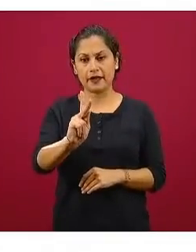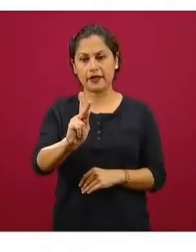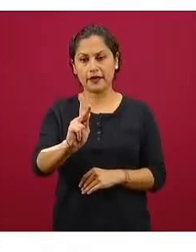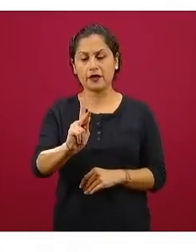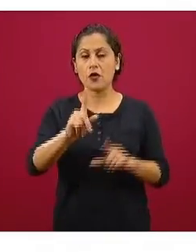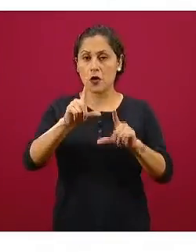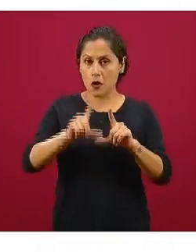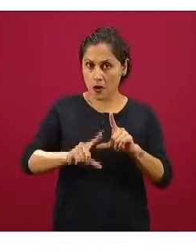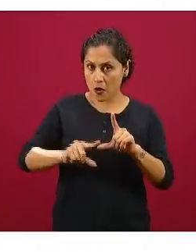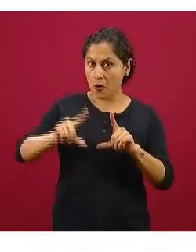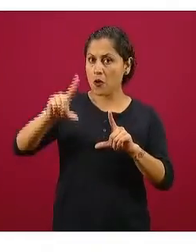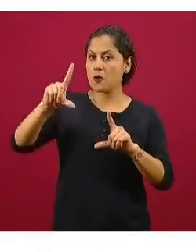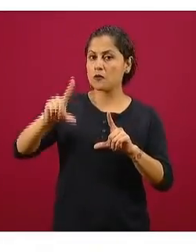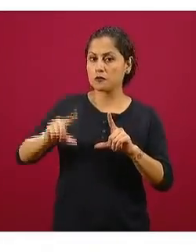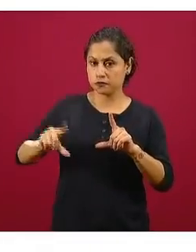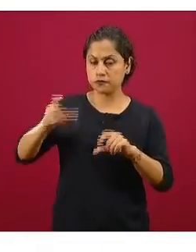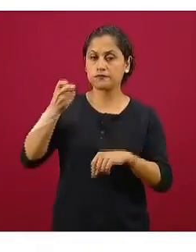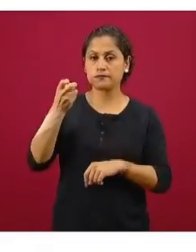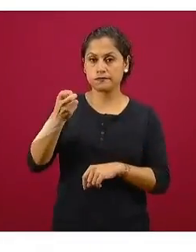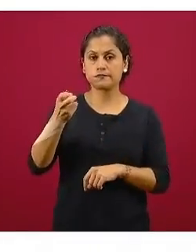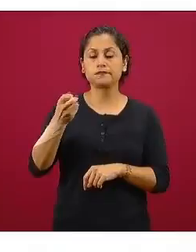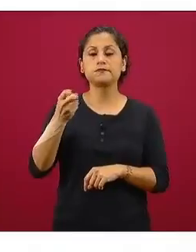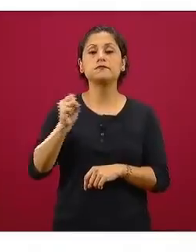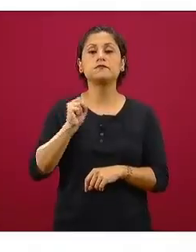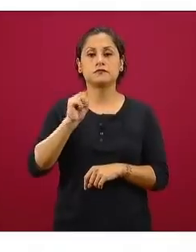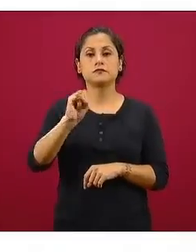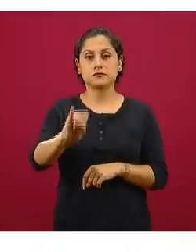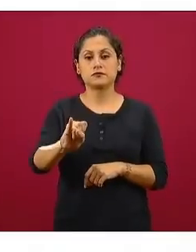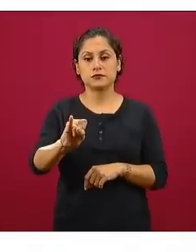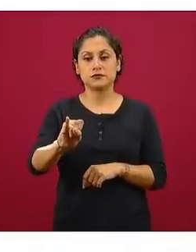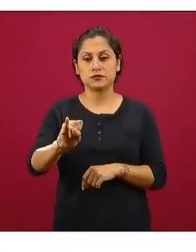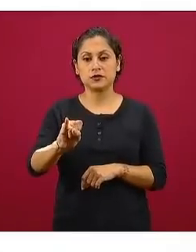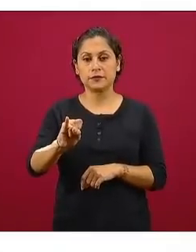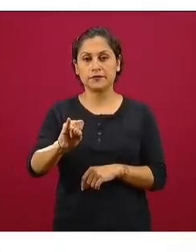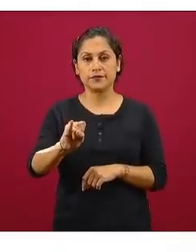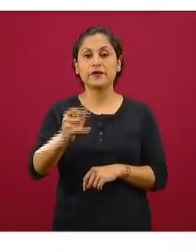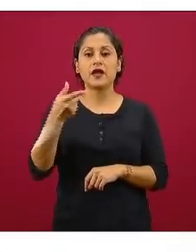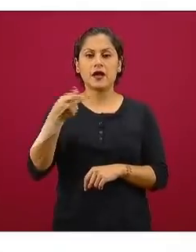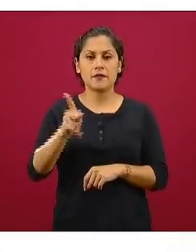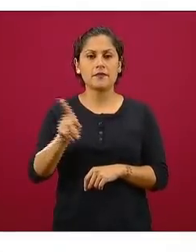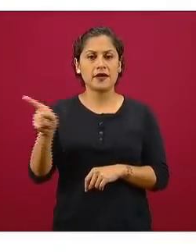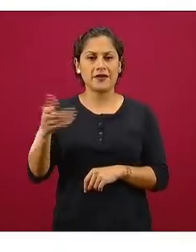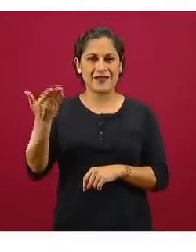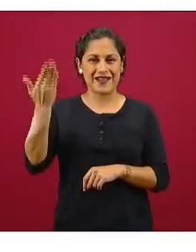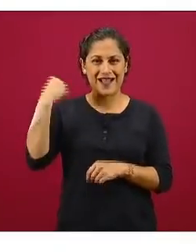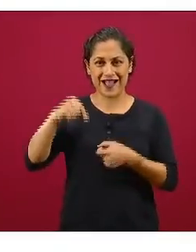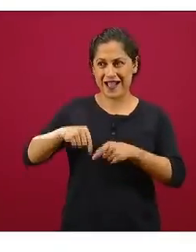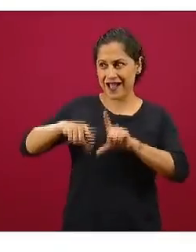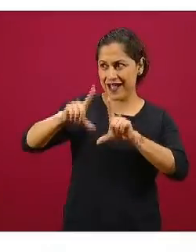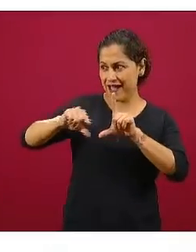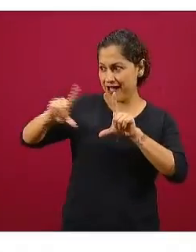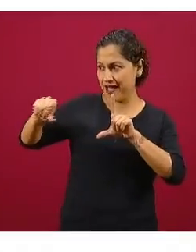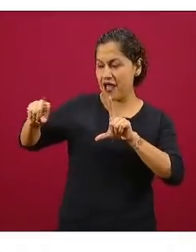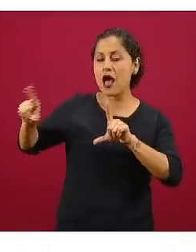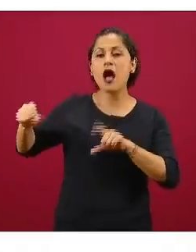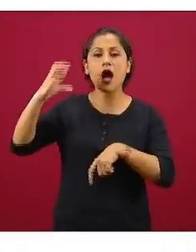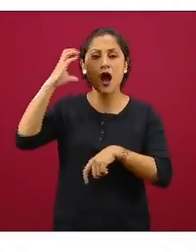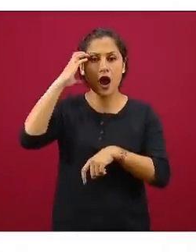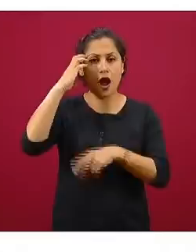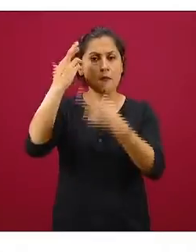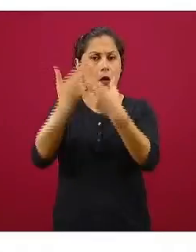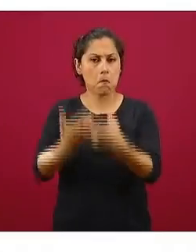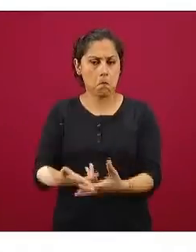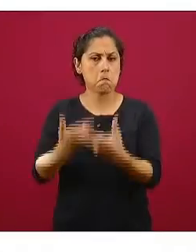de ocupación hospitalaria, afortunadamente lejos del punto de saturación de las terapias intensivas en Baja